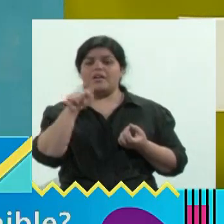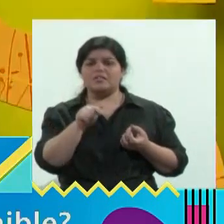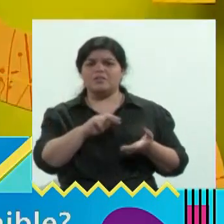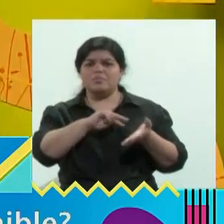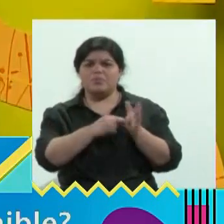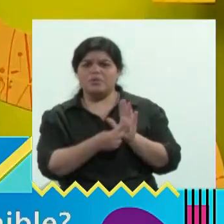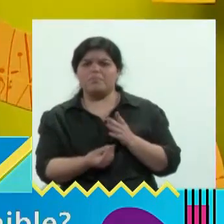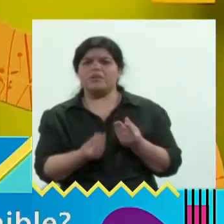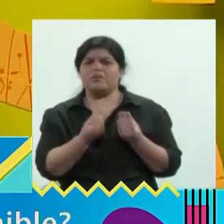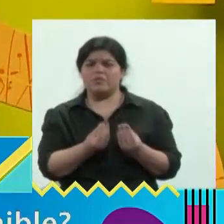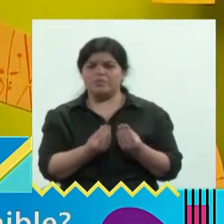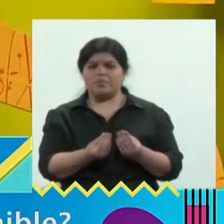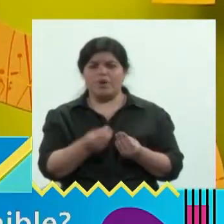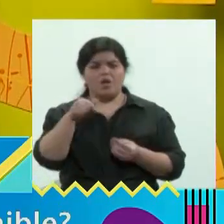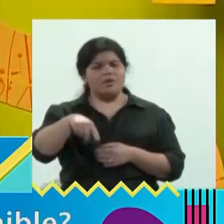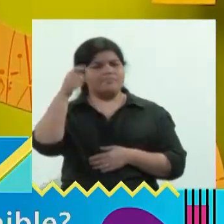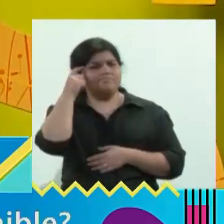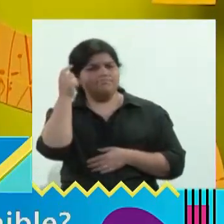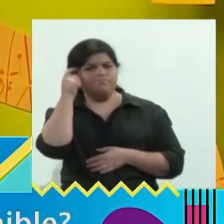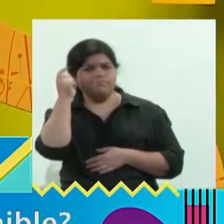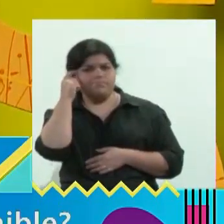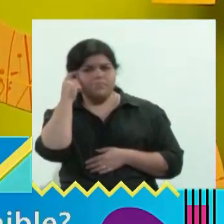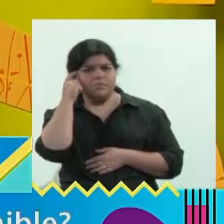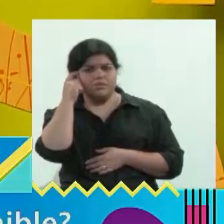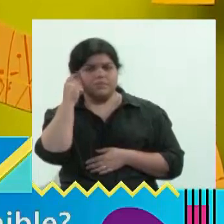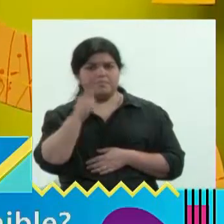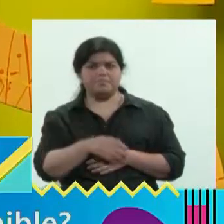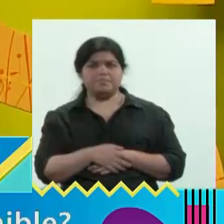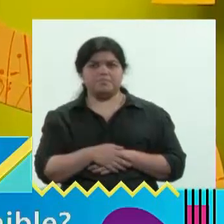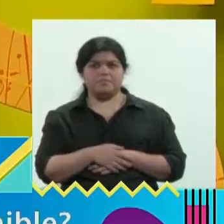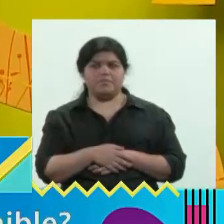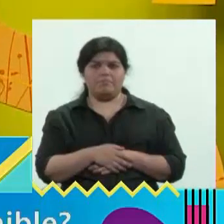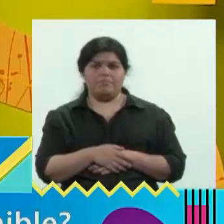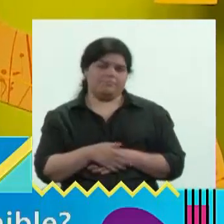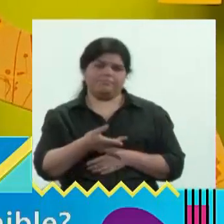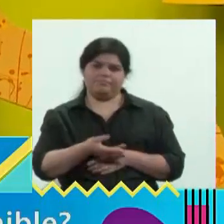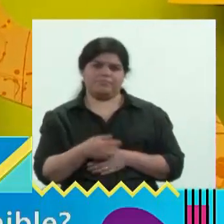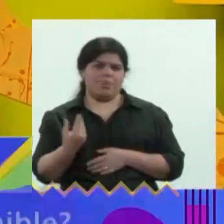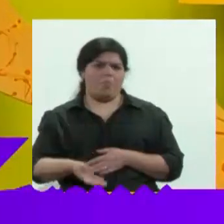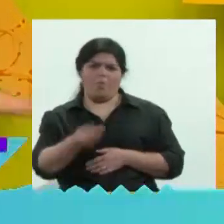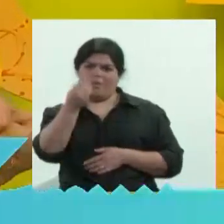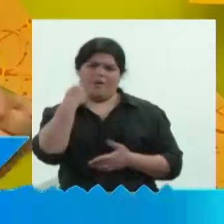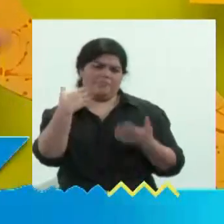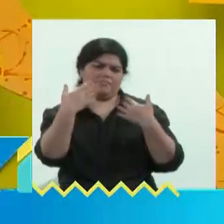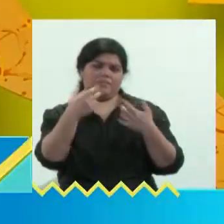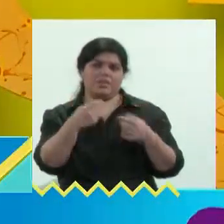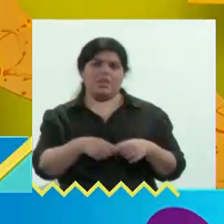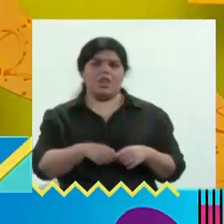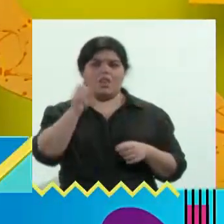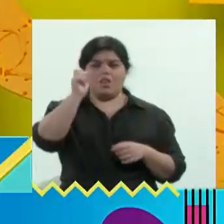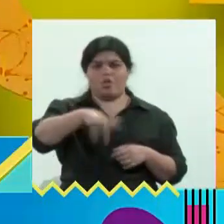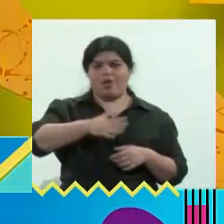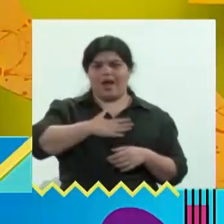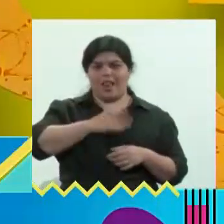está ahora en empezar a pensar eso de ser, que se habló mucho, de ser local y global, ¿no? A la vez,